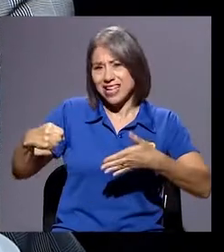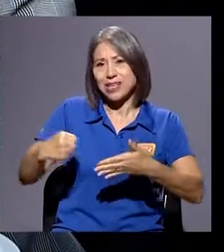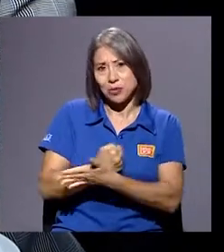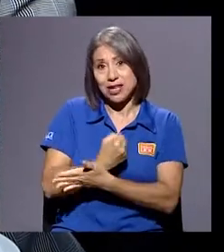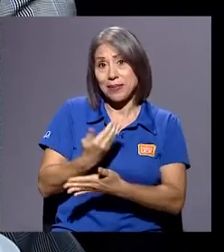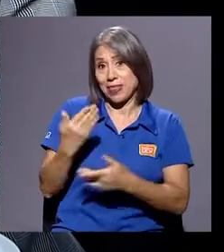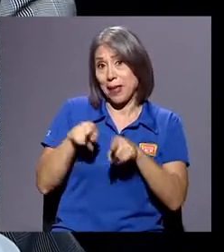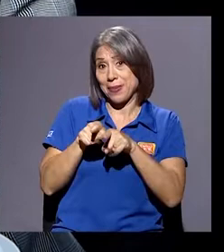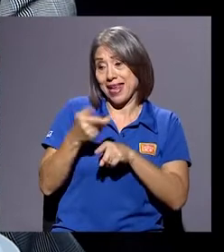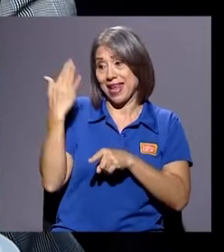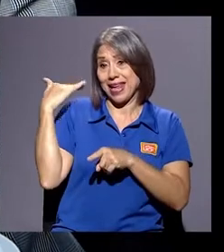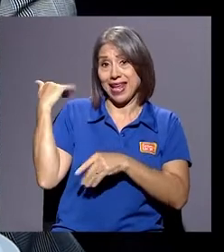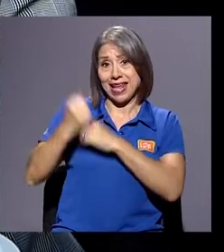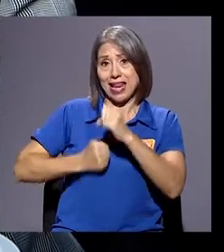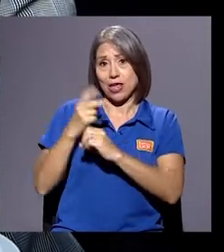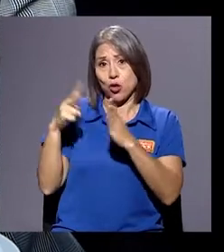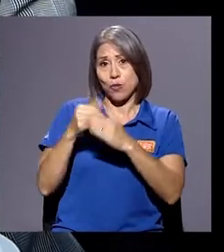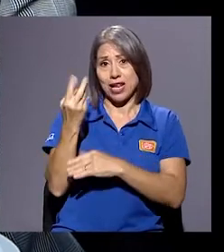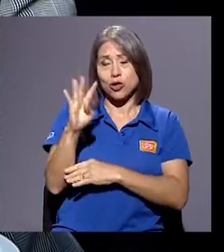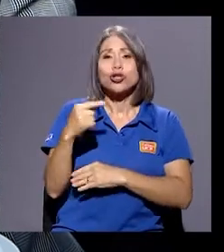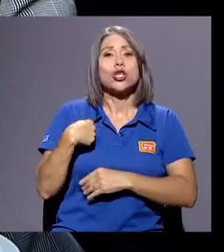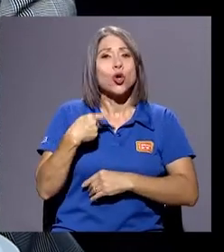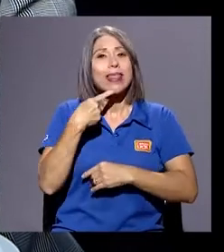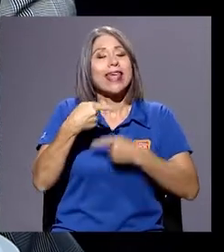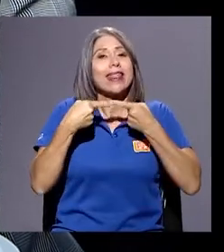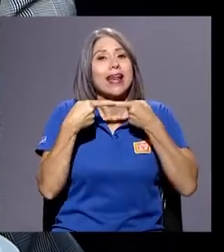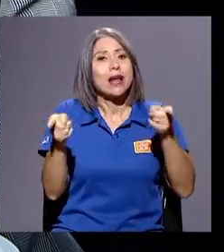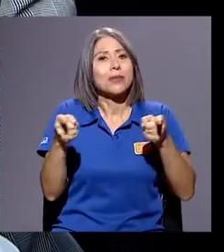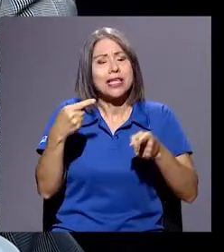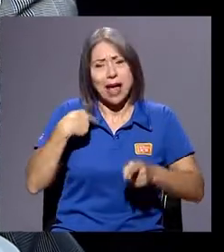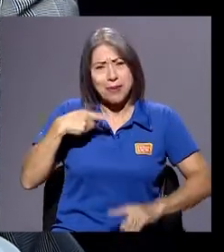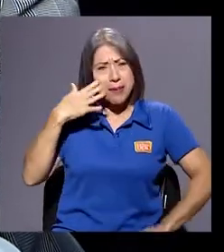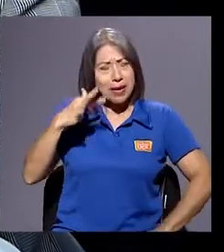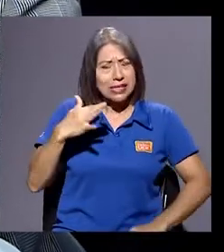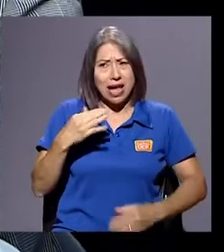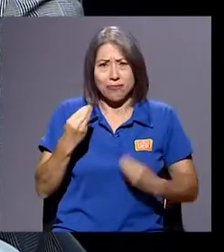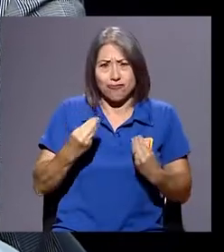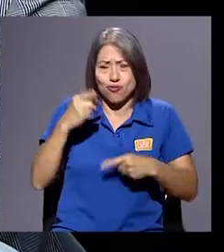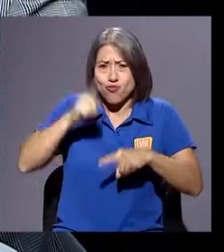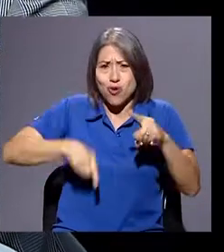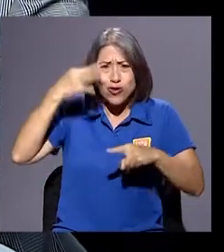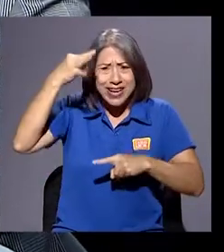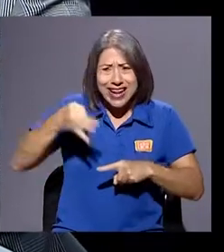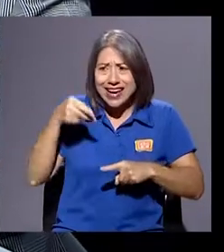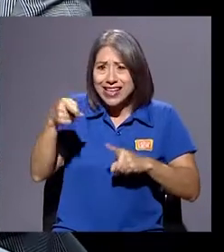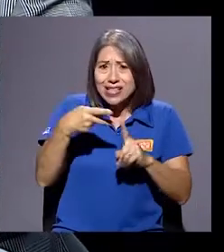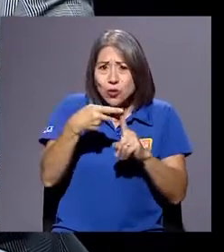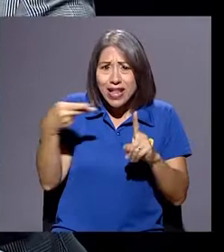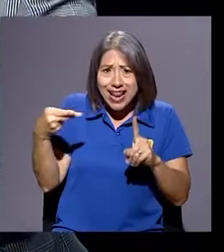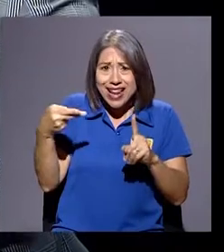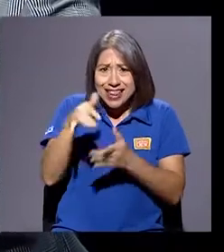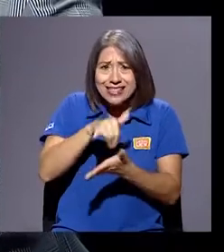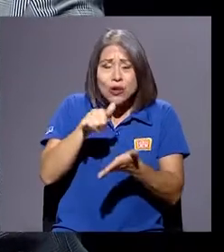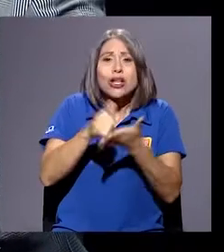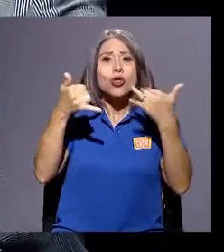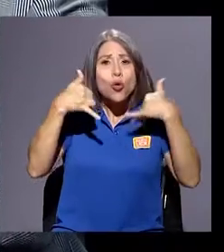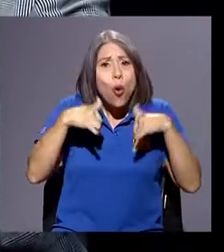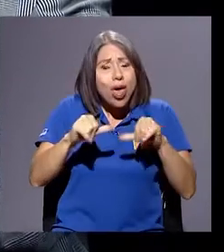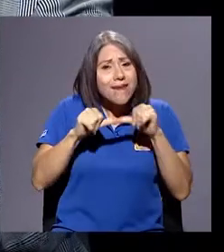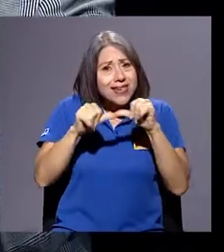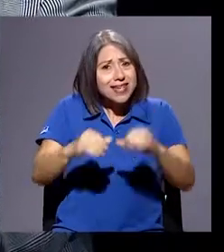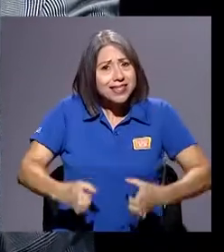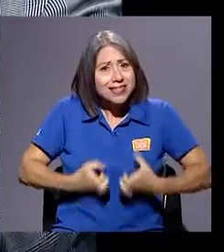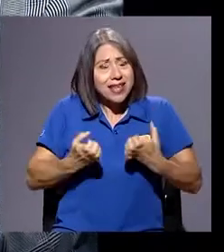había dado yo en el 2014, había dicho que a mí me parecía increíble que ese hotel capitalino todavía existiera de la forma que estaba operando, y sigo sosteniéndolo